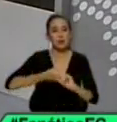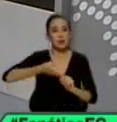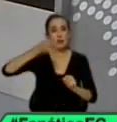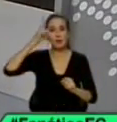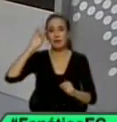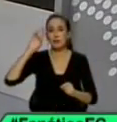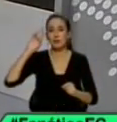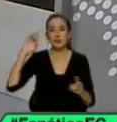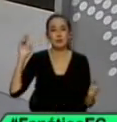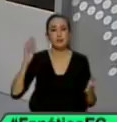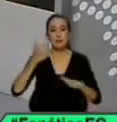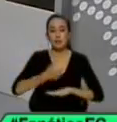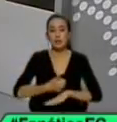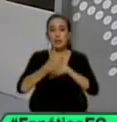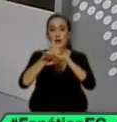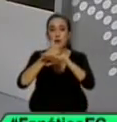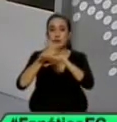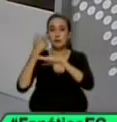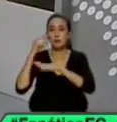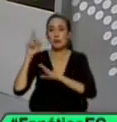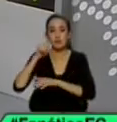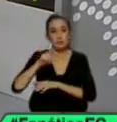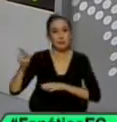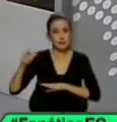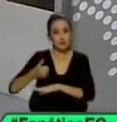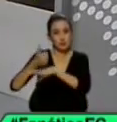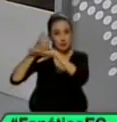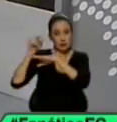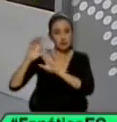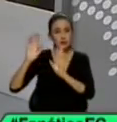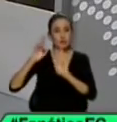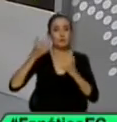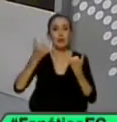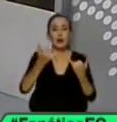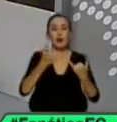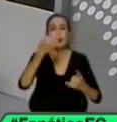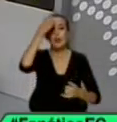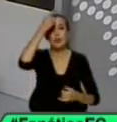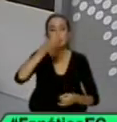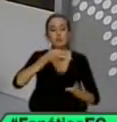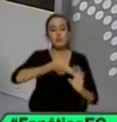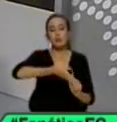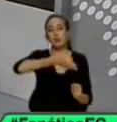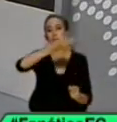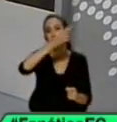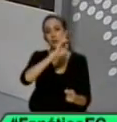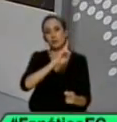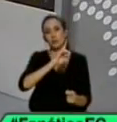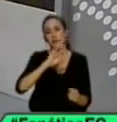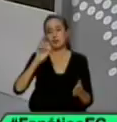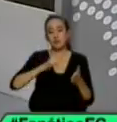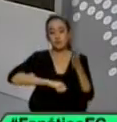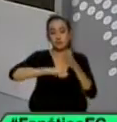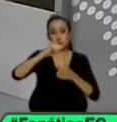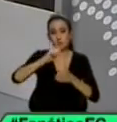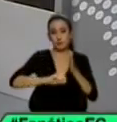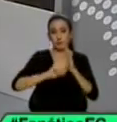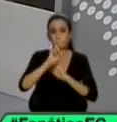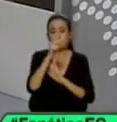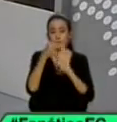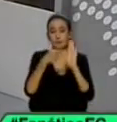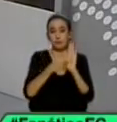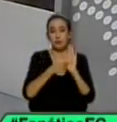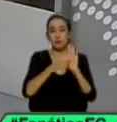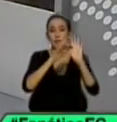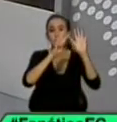fin justamente a su participación en el conjunto Albo como miembros de la Comisión de Fútbol. Se acabó el convenio que ellos mantenían desde